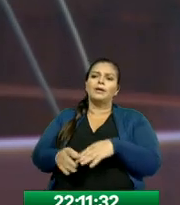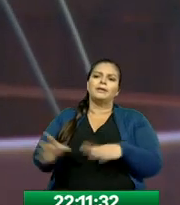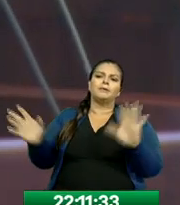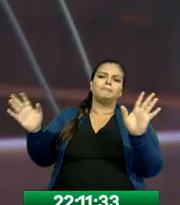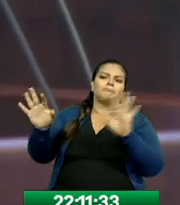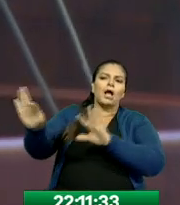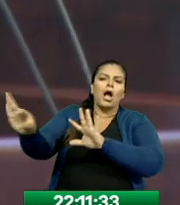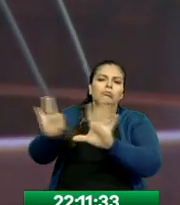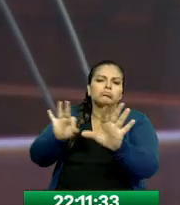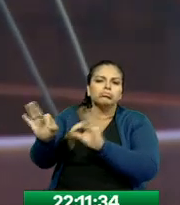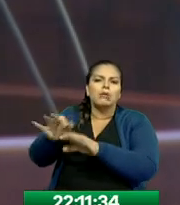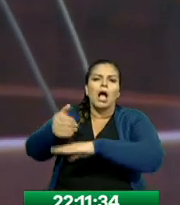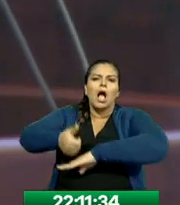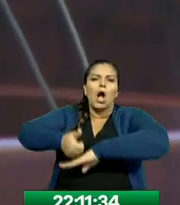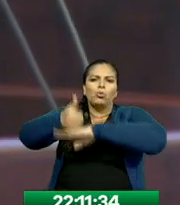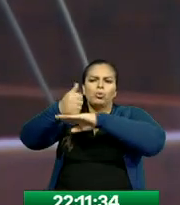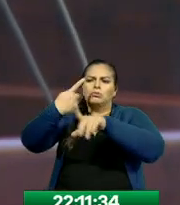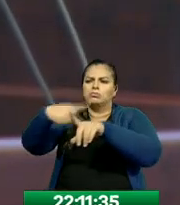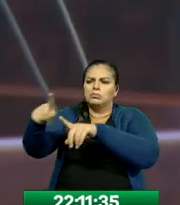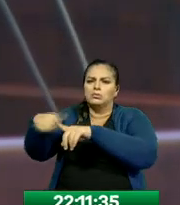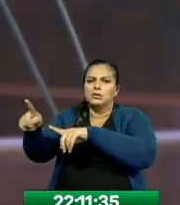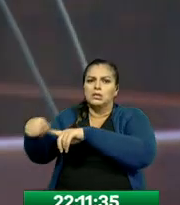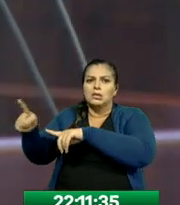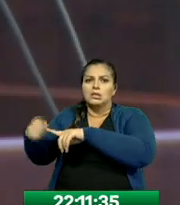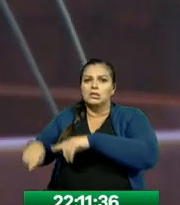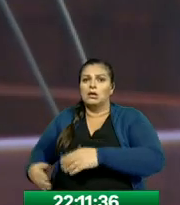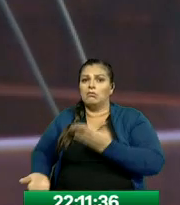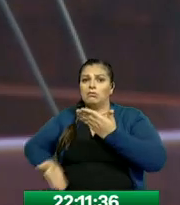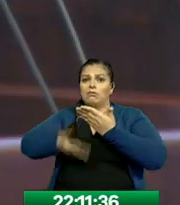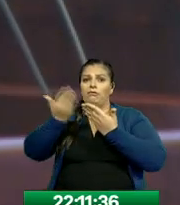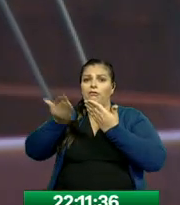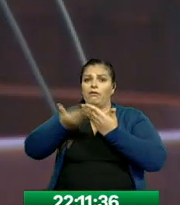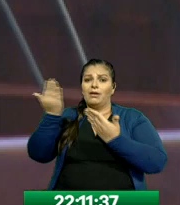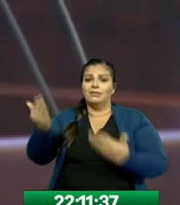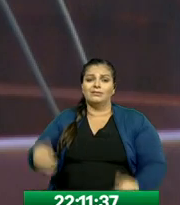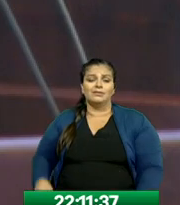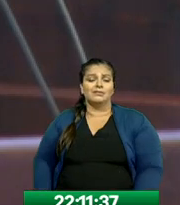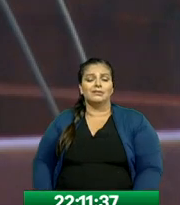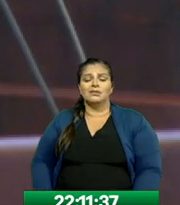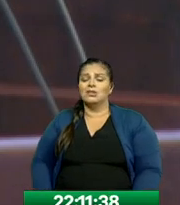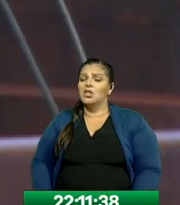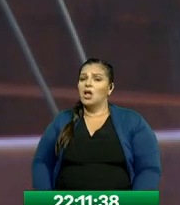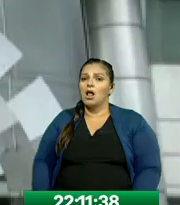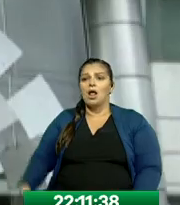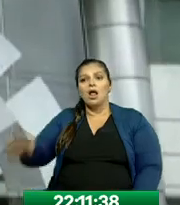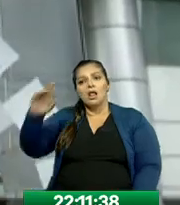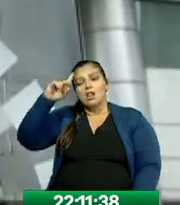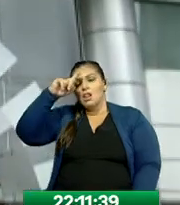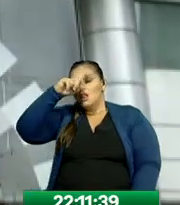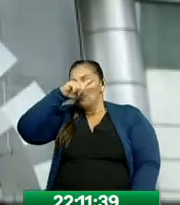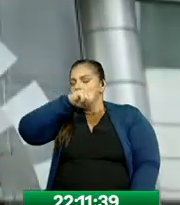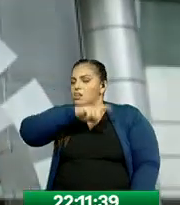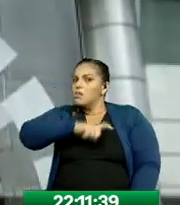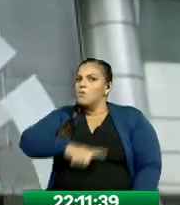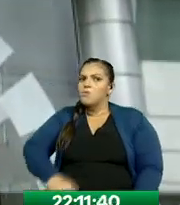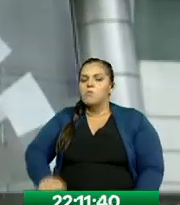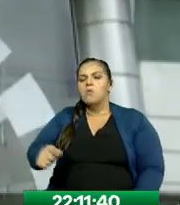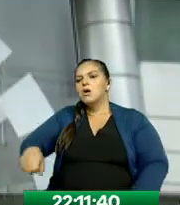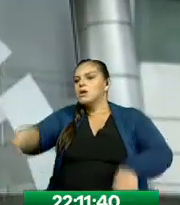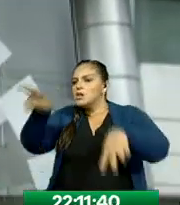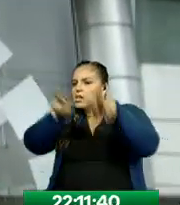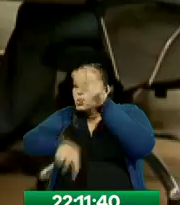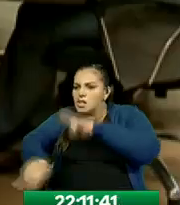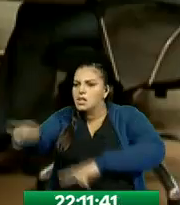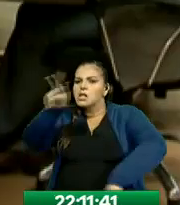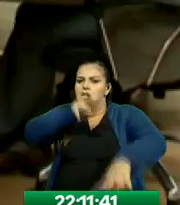funcionarios, pero hacerlo realmente ha sido para mí motivo de envejecimiento. Que el Consejo ha realizado el mayor